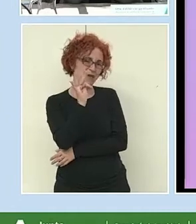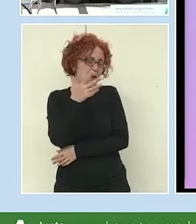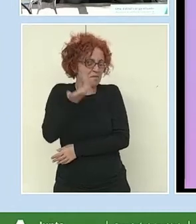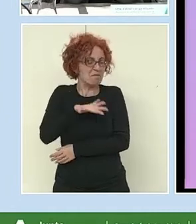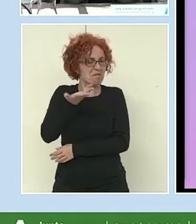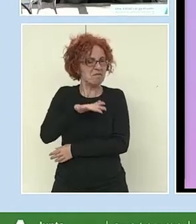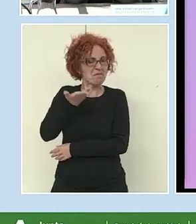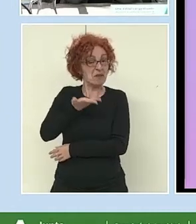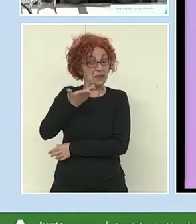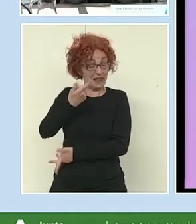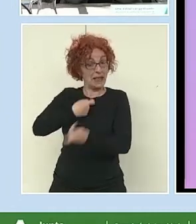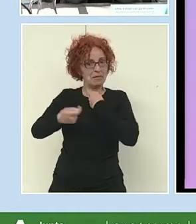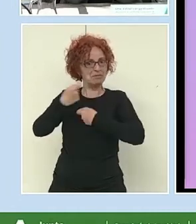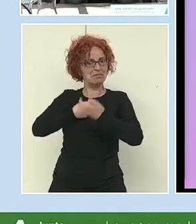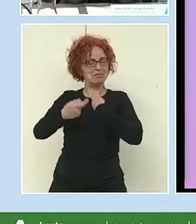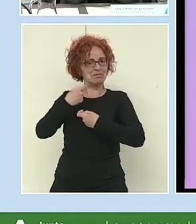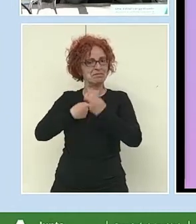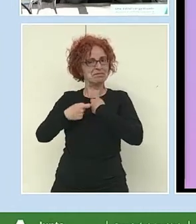evidentemente,